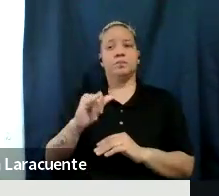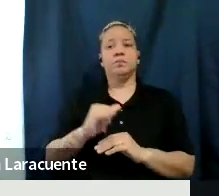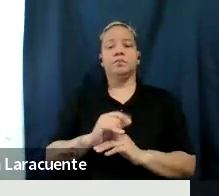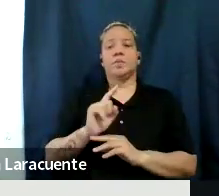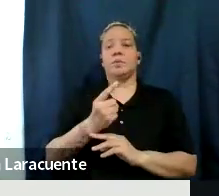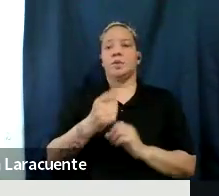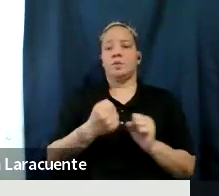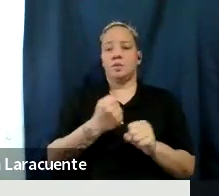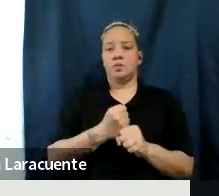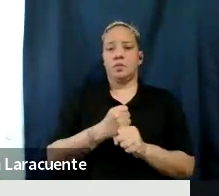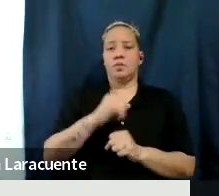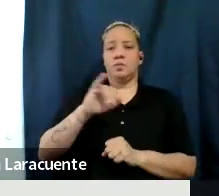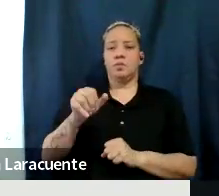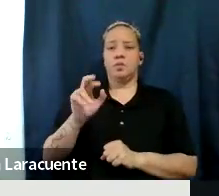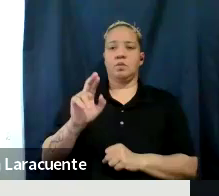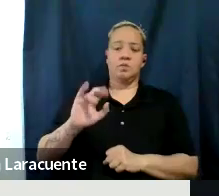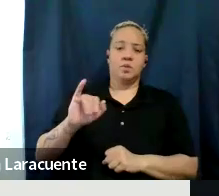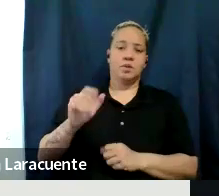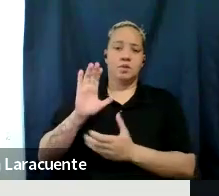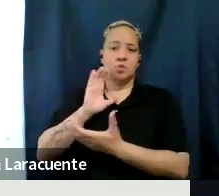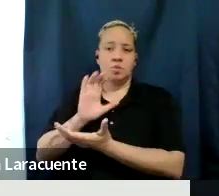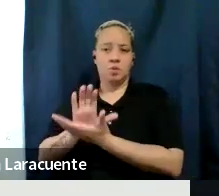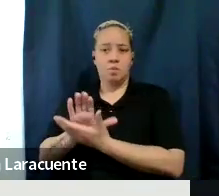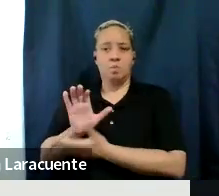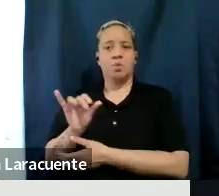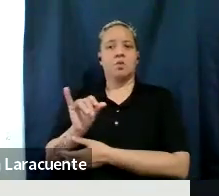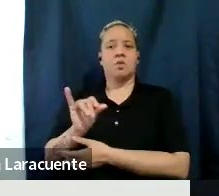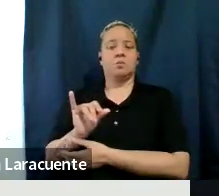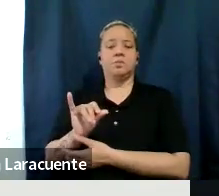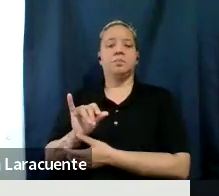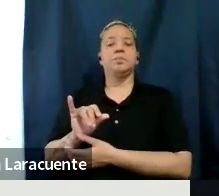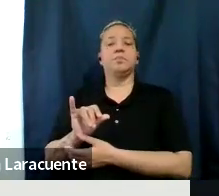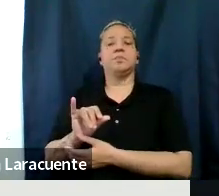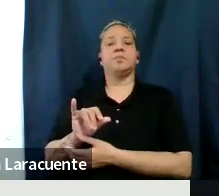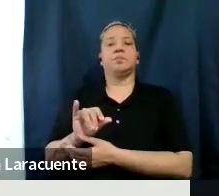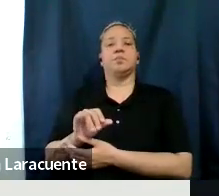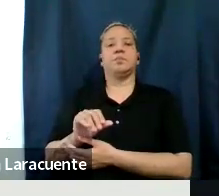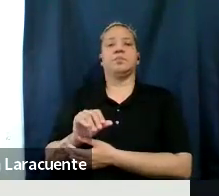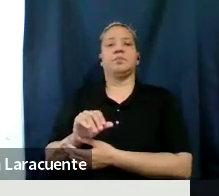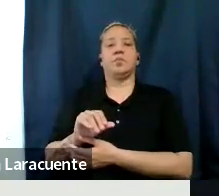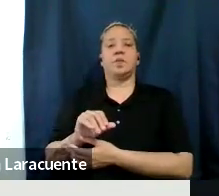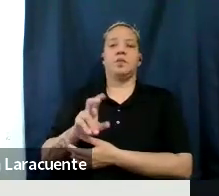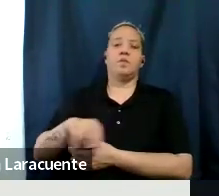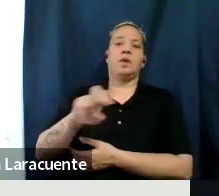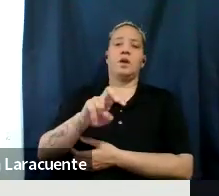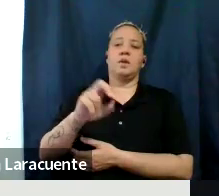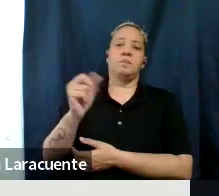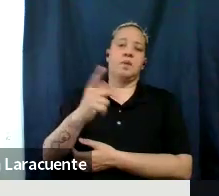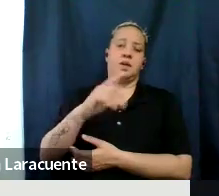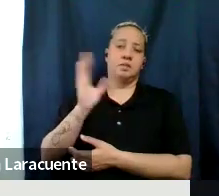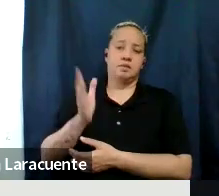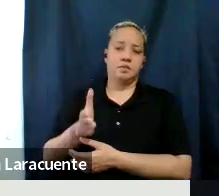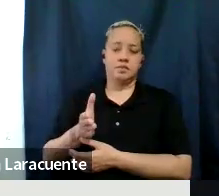primeros años, Juan Ramón Jiménez y Zenobia, en fin, en un viaje sin retorno y en la punta